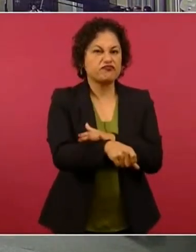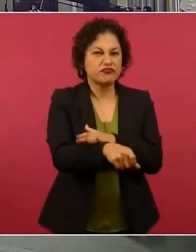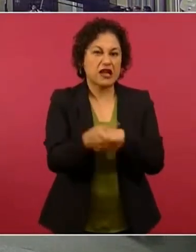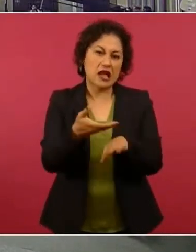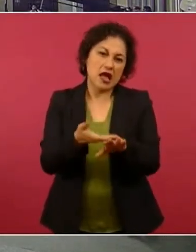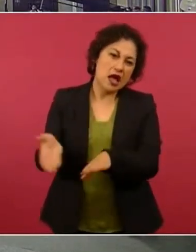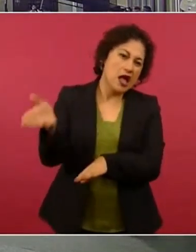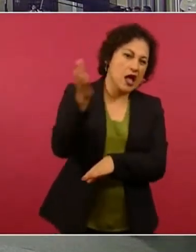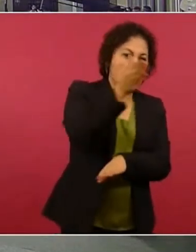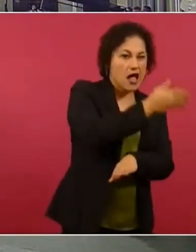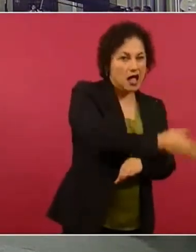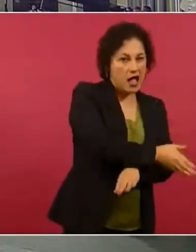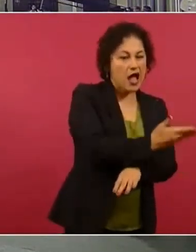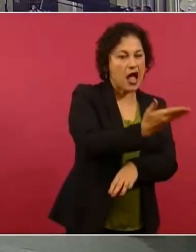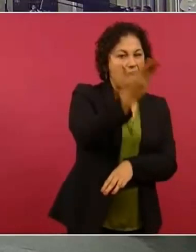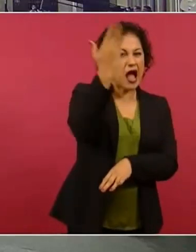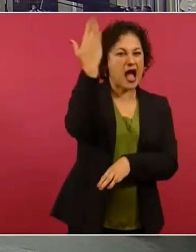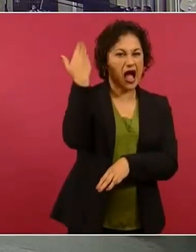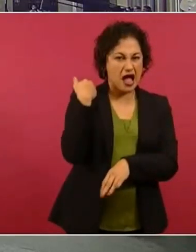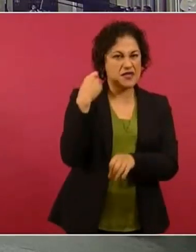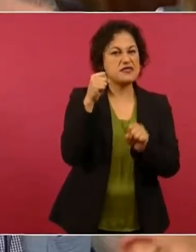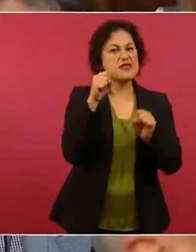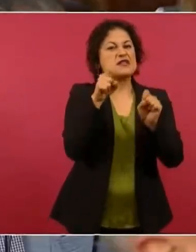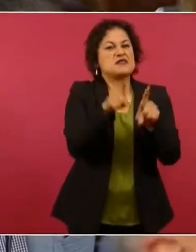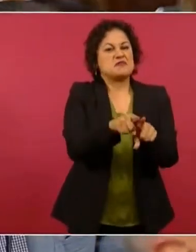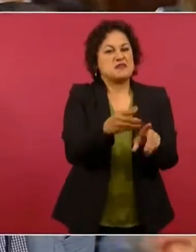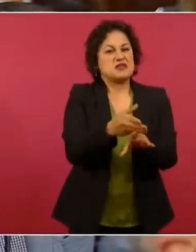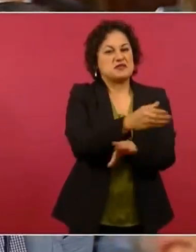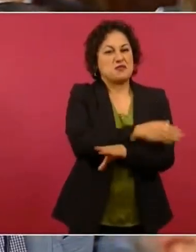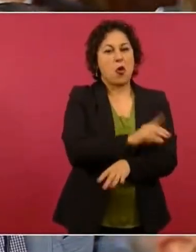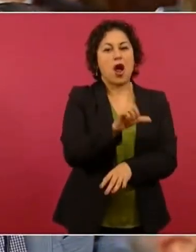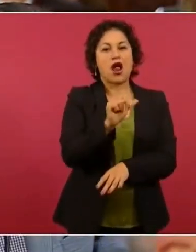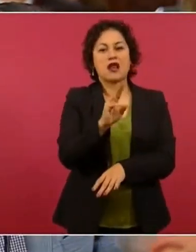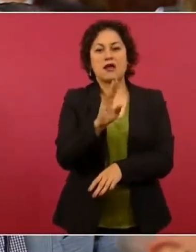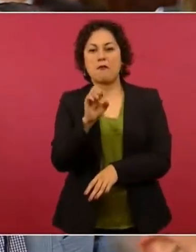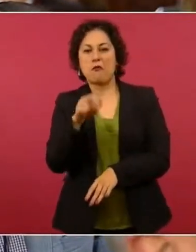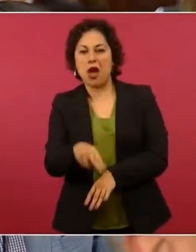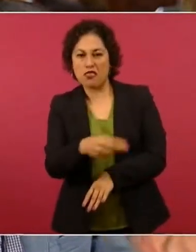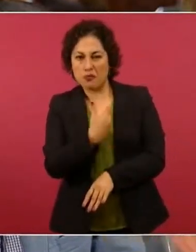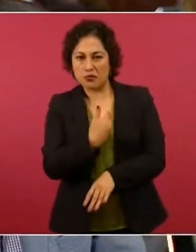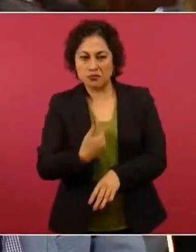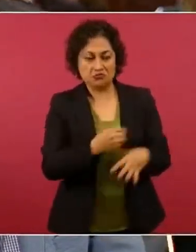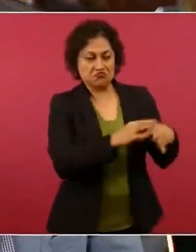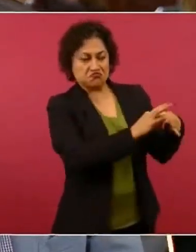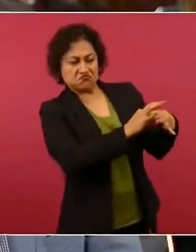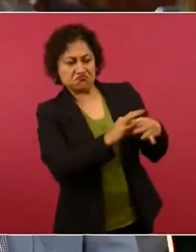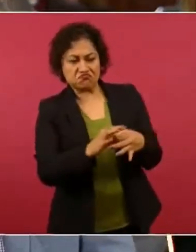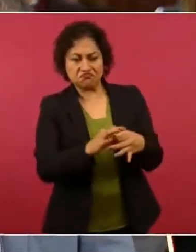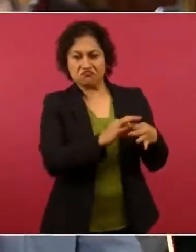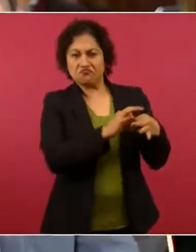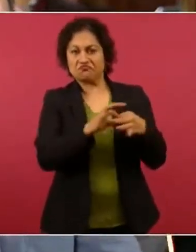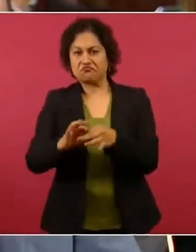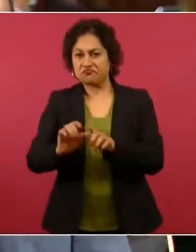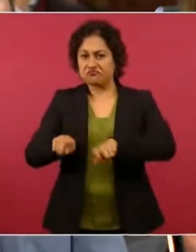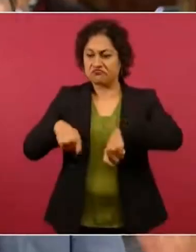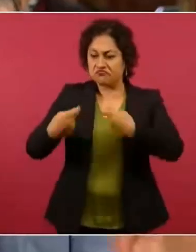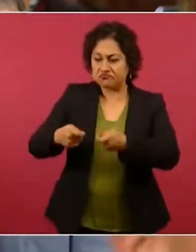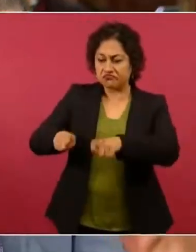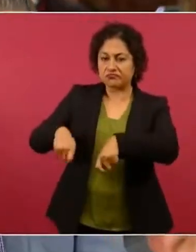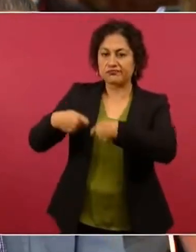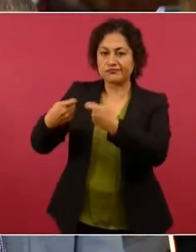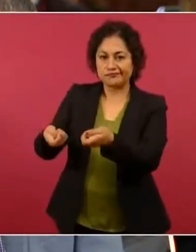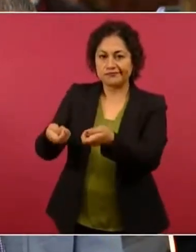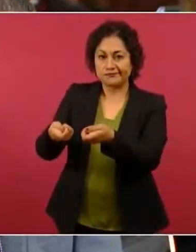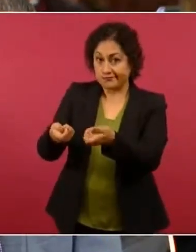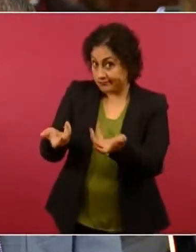alemanismo y preguntarle presidente usted acaba de decir respecto a Genaro García Luna